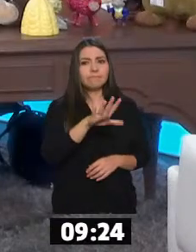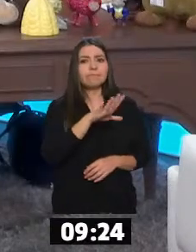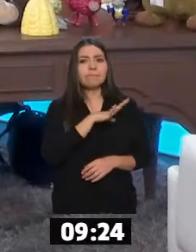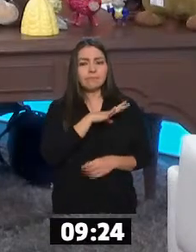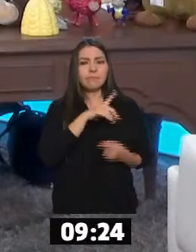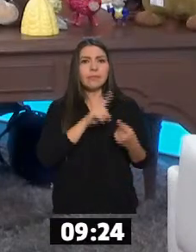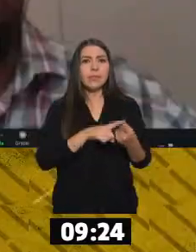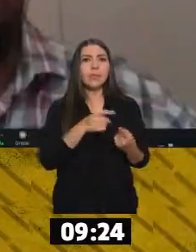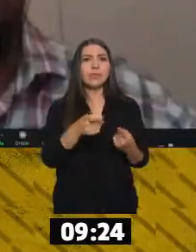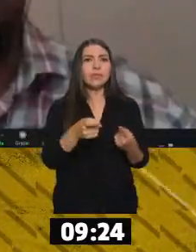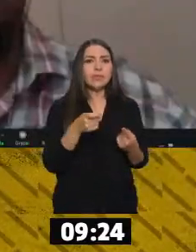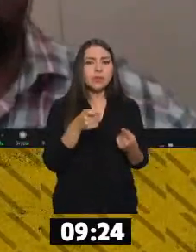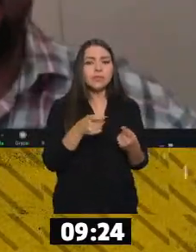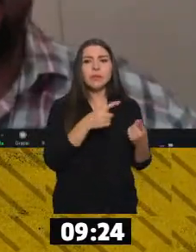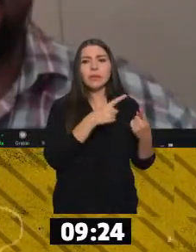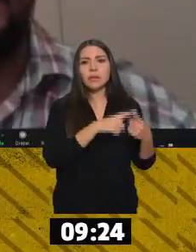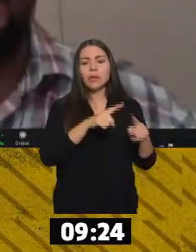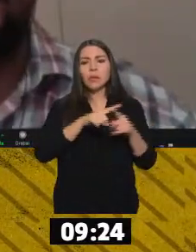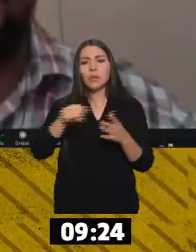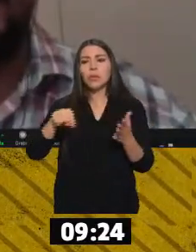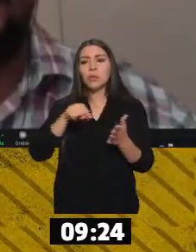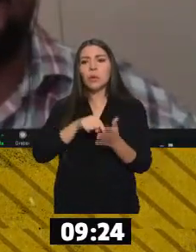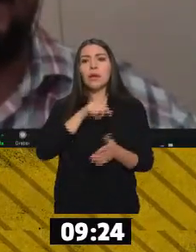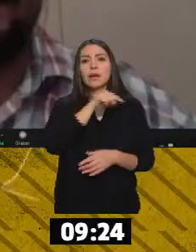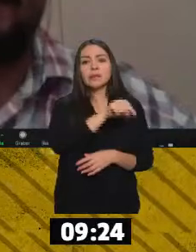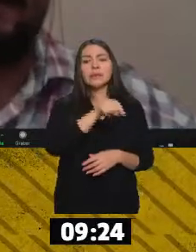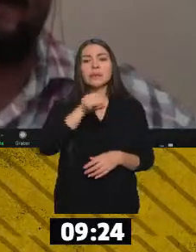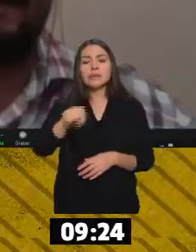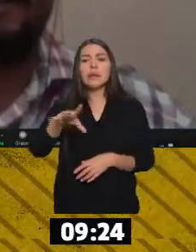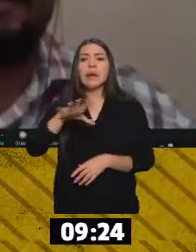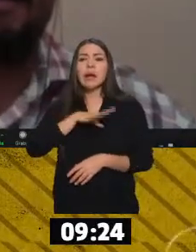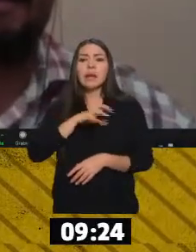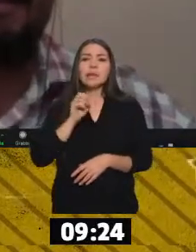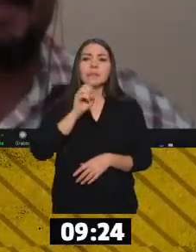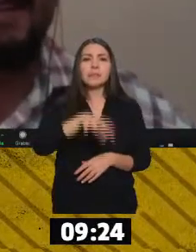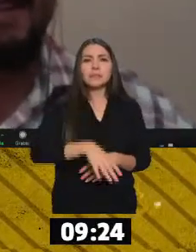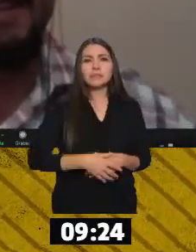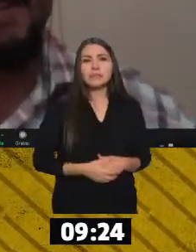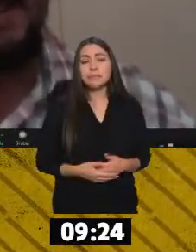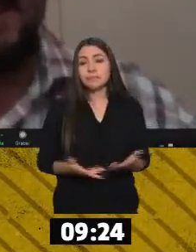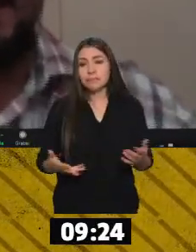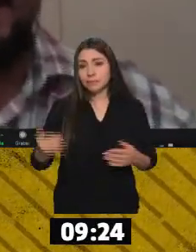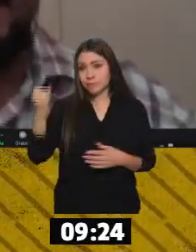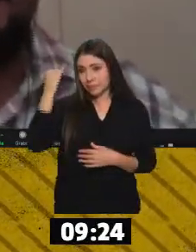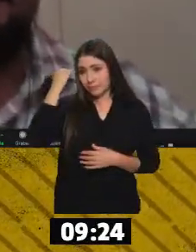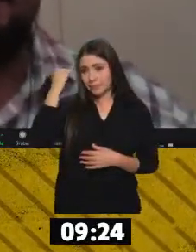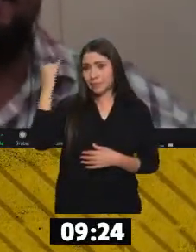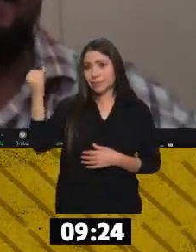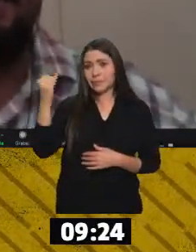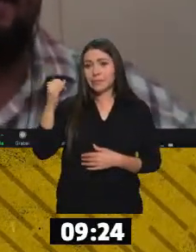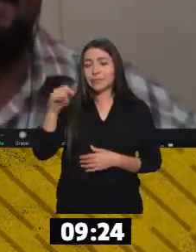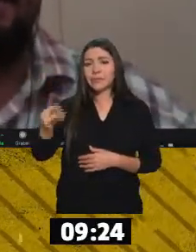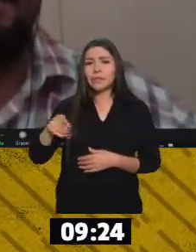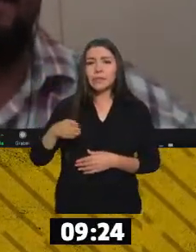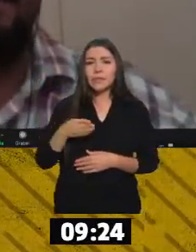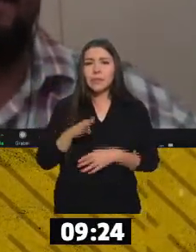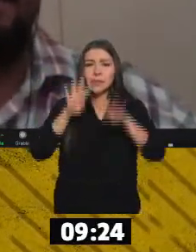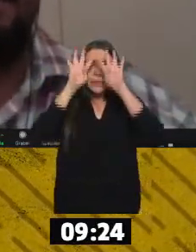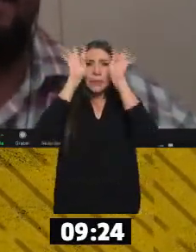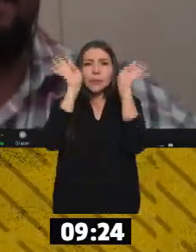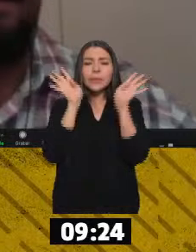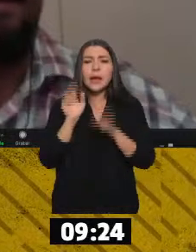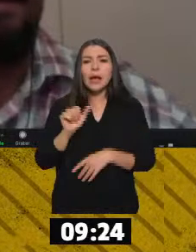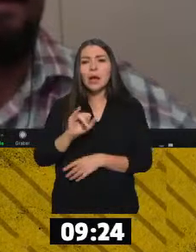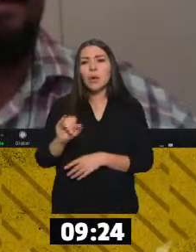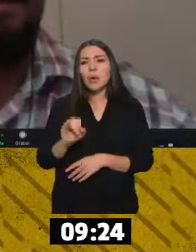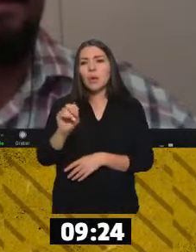en varios lugares, pues sí, es que es una bronca. Imagínate el ajolote, mano. Pues Sí, y el problema está en que las crías de la tilapia son